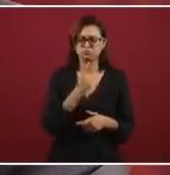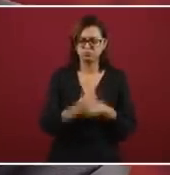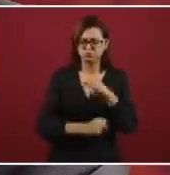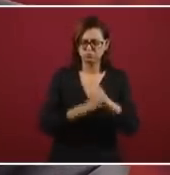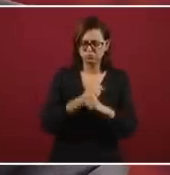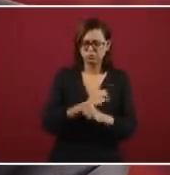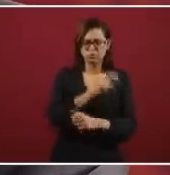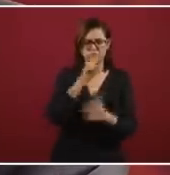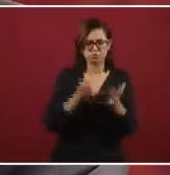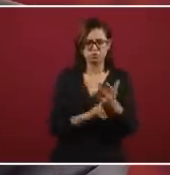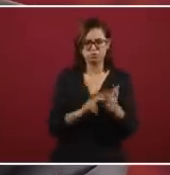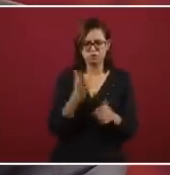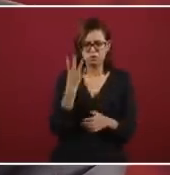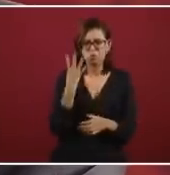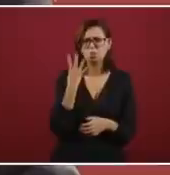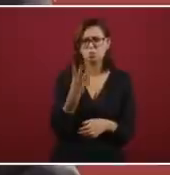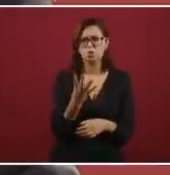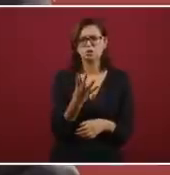2004,